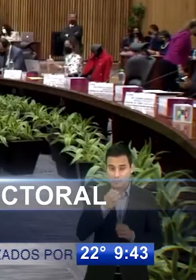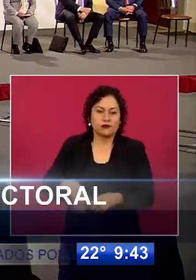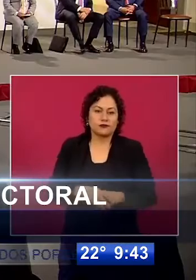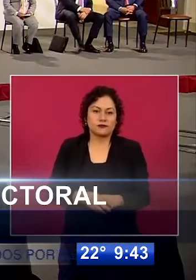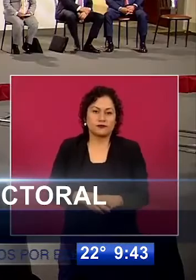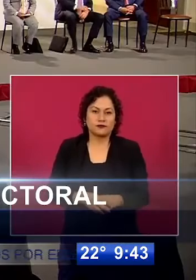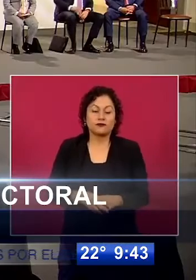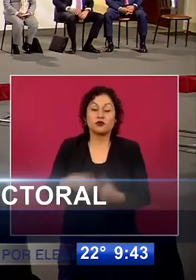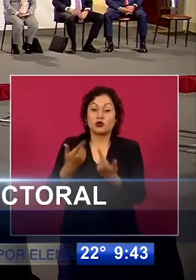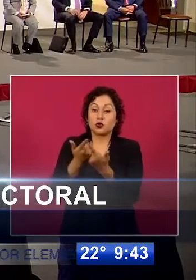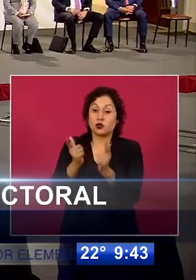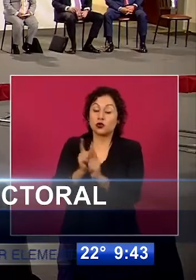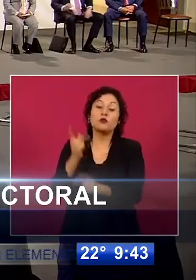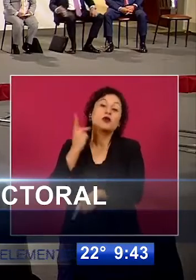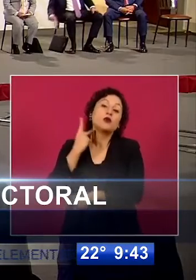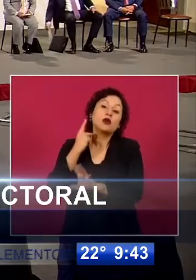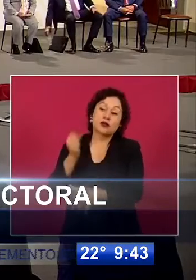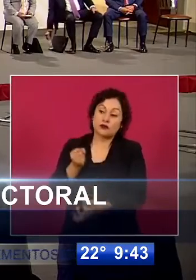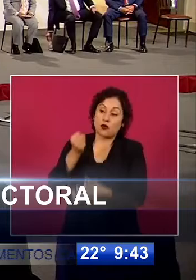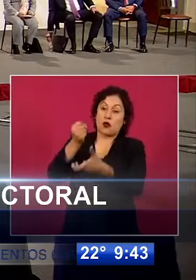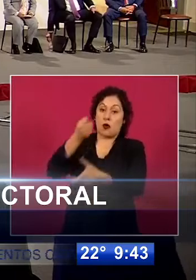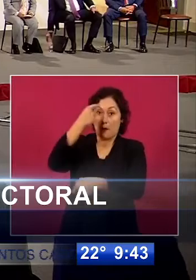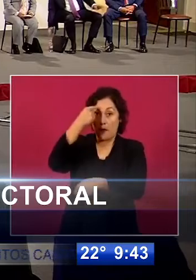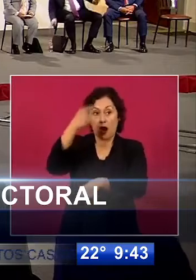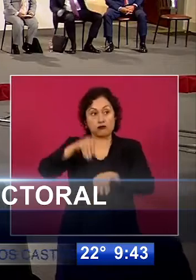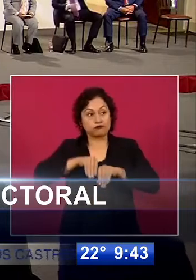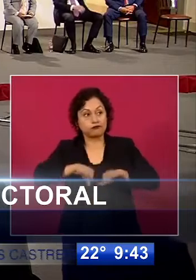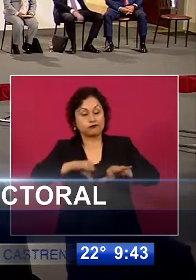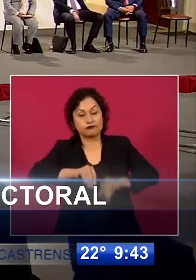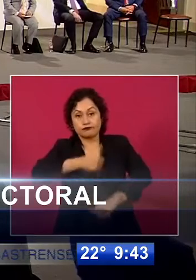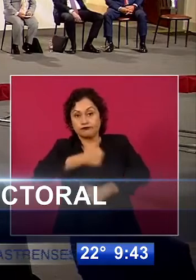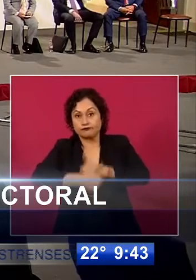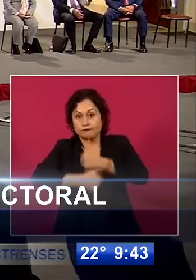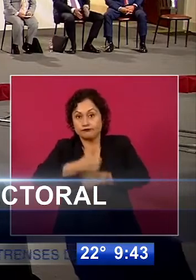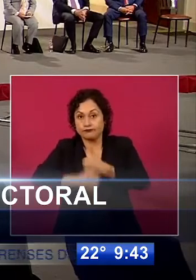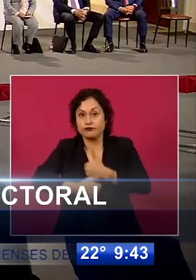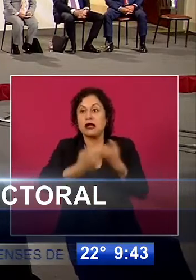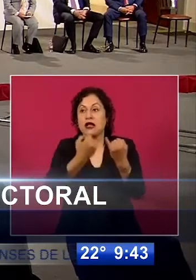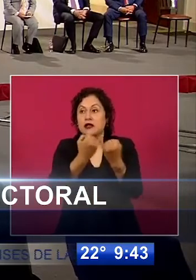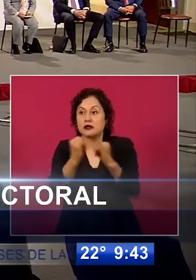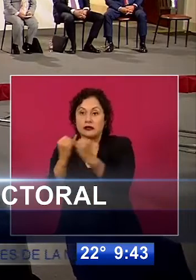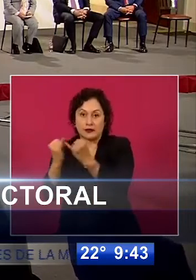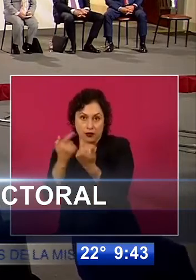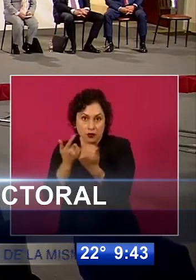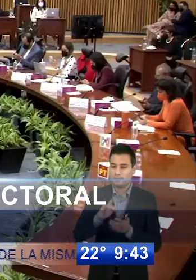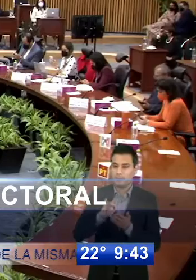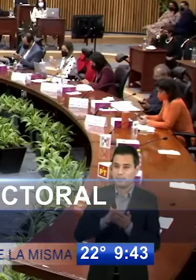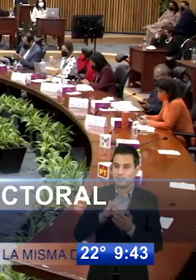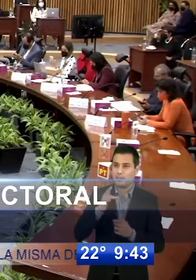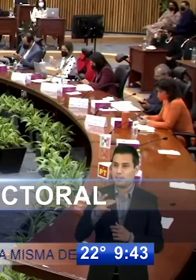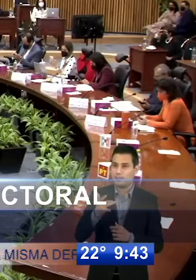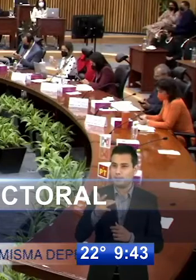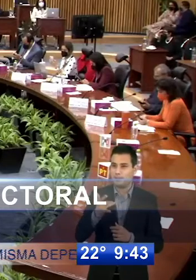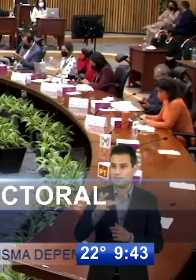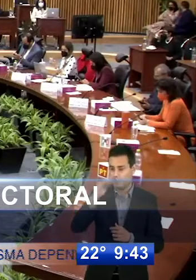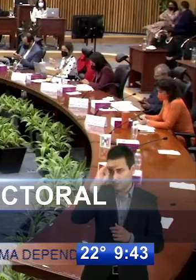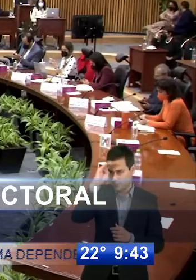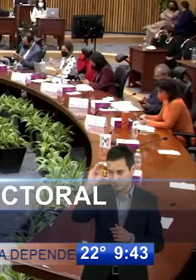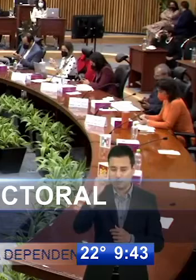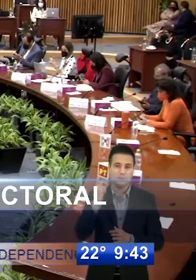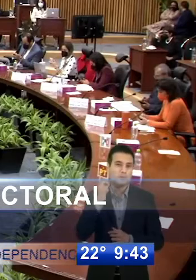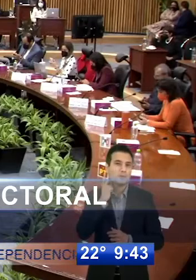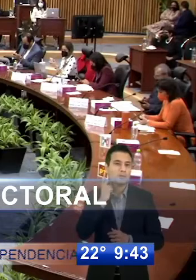que serían los poderes de la unión los que propondrían a los candidatos para